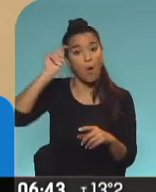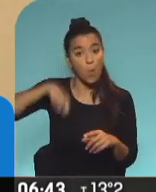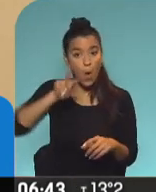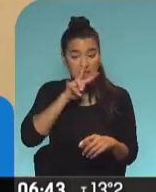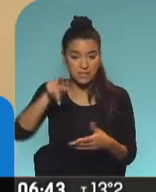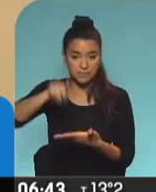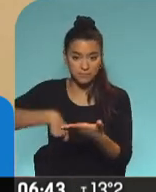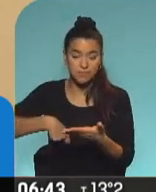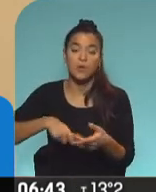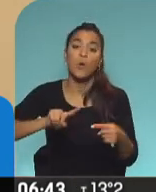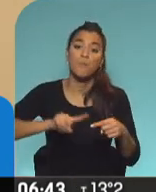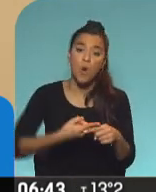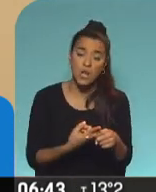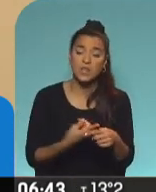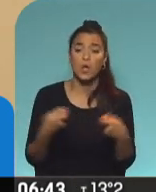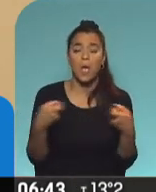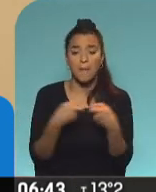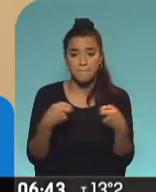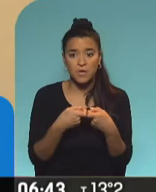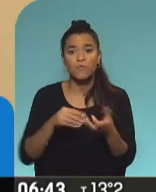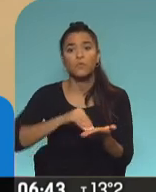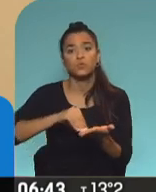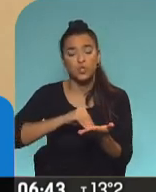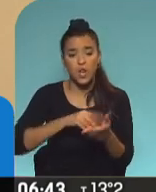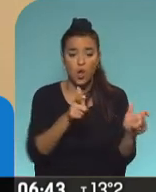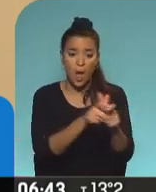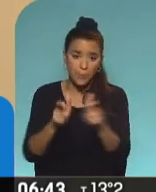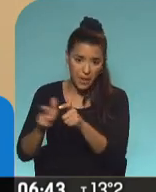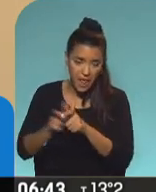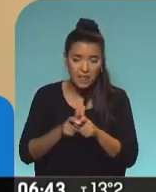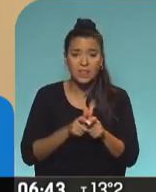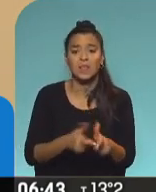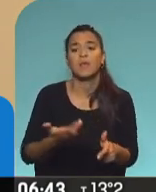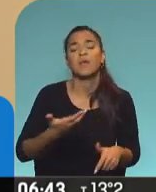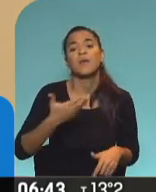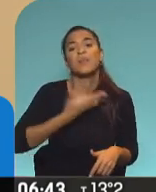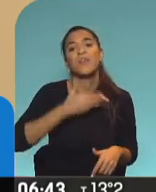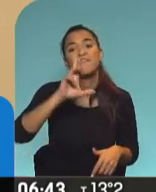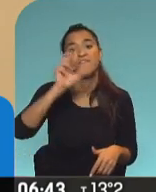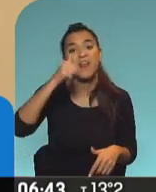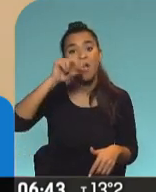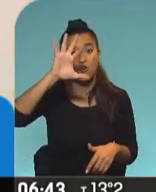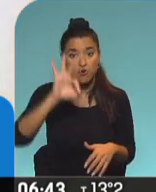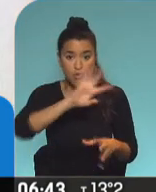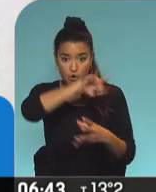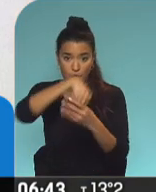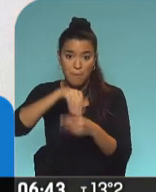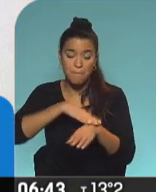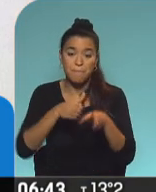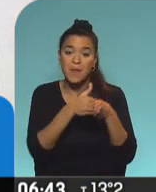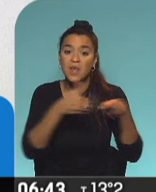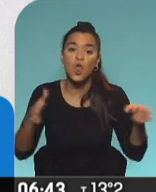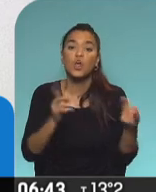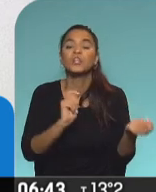político empresario y funcionario de varios gabinetes de la dictadura de francisco franco y del período conocido como la